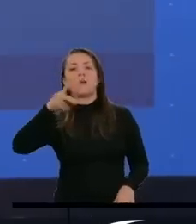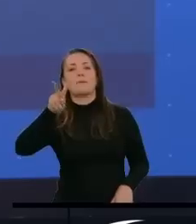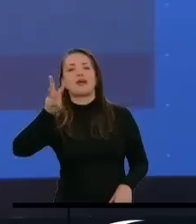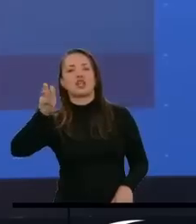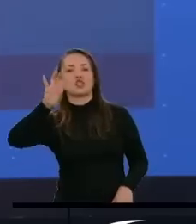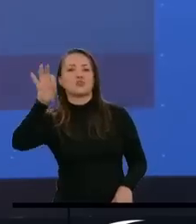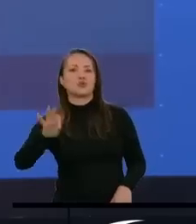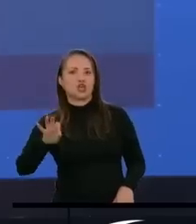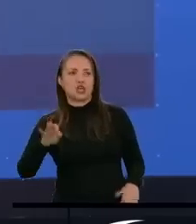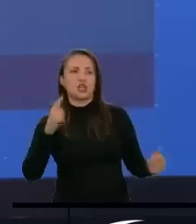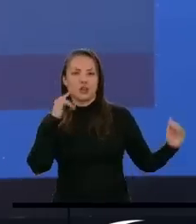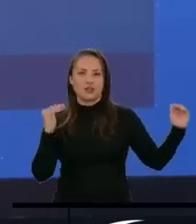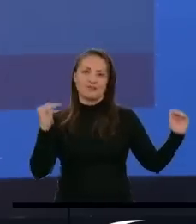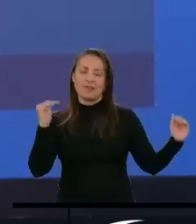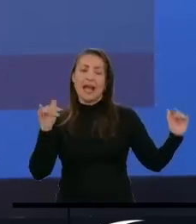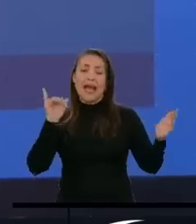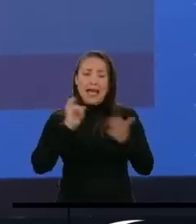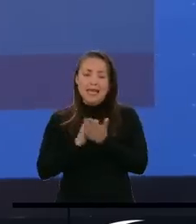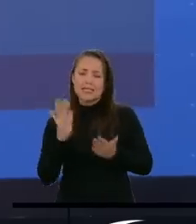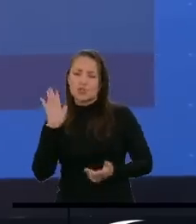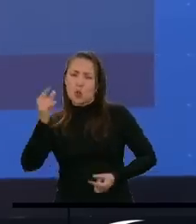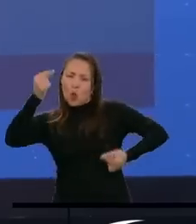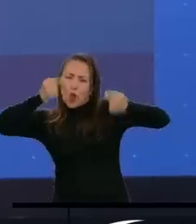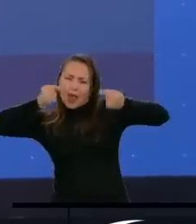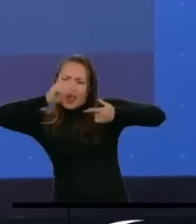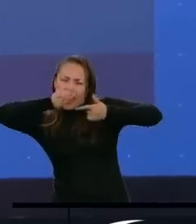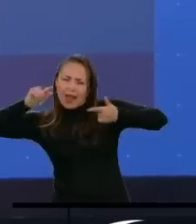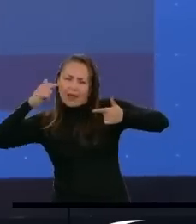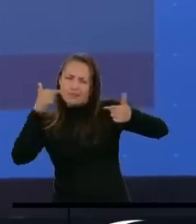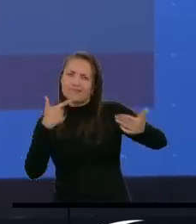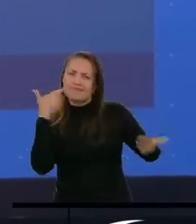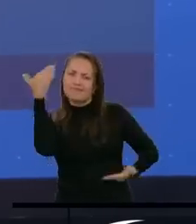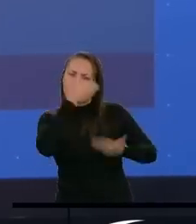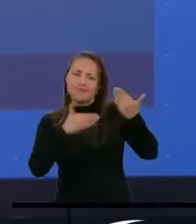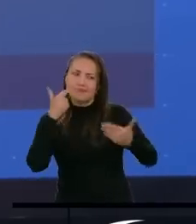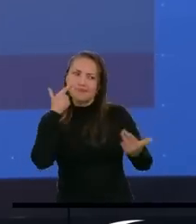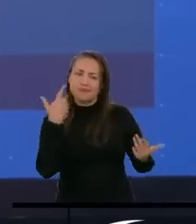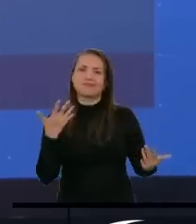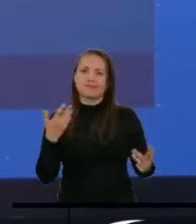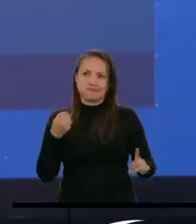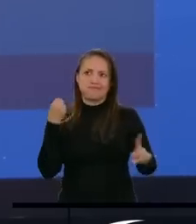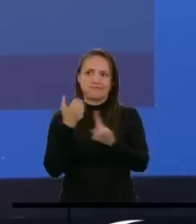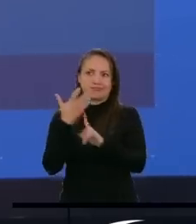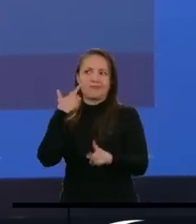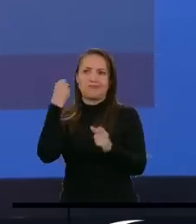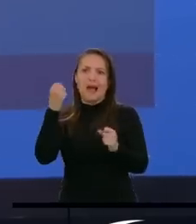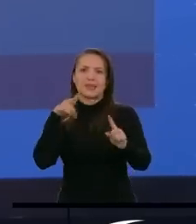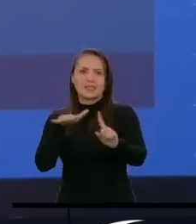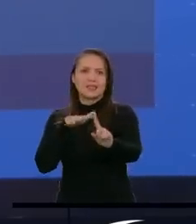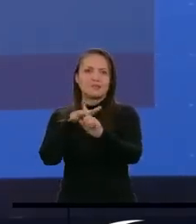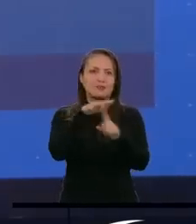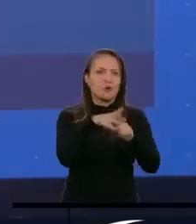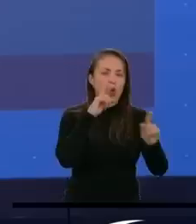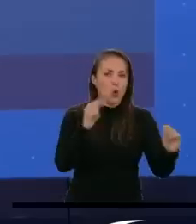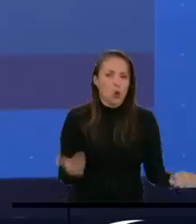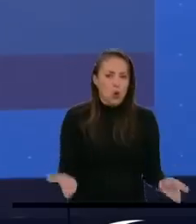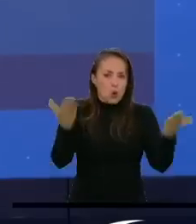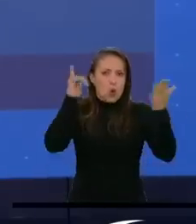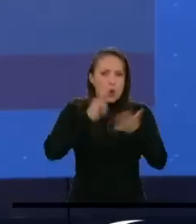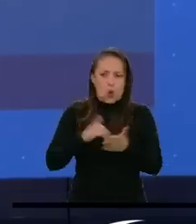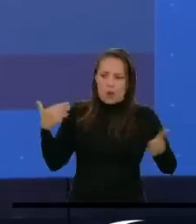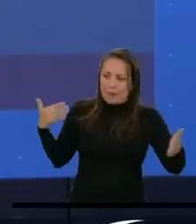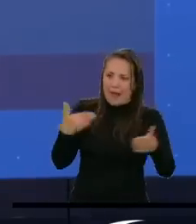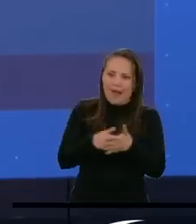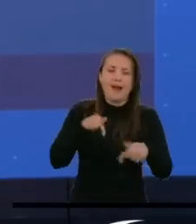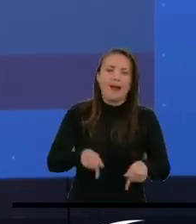13,28%, un aumento que algunos economistas describen como leve si se compara con los altos incrementos que hemos visto en el último periodo. Pero si